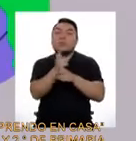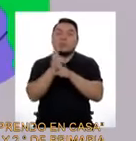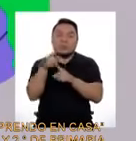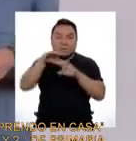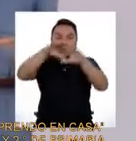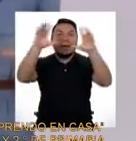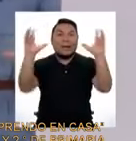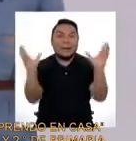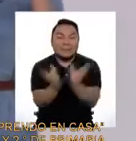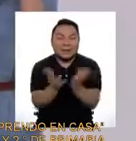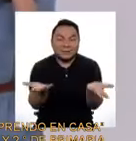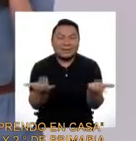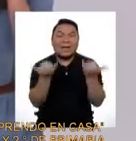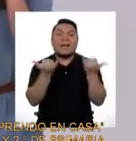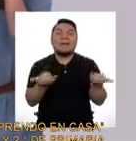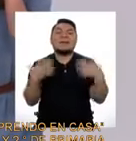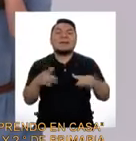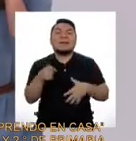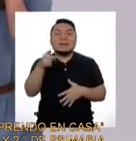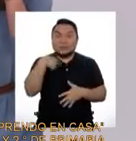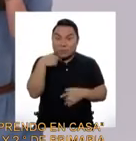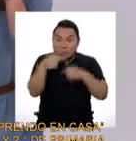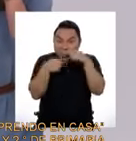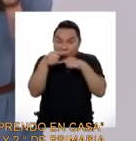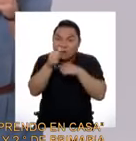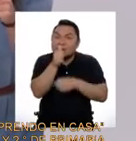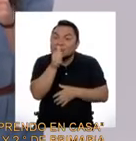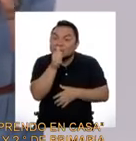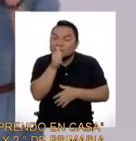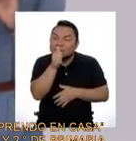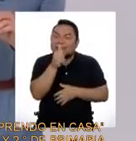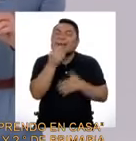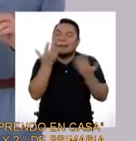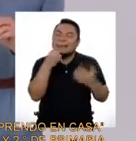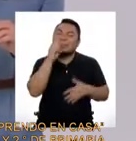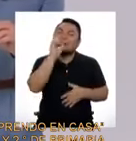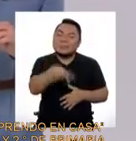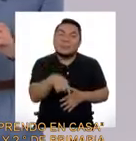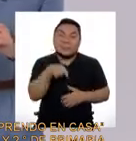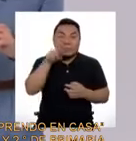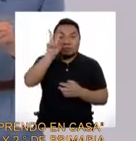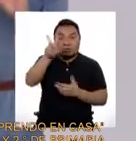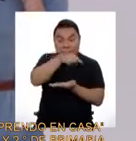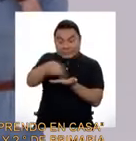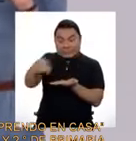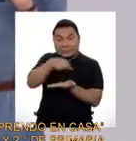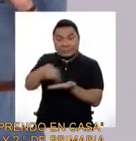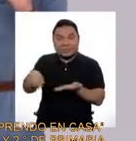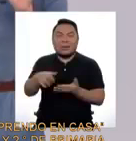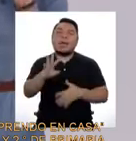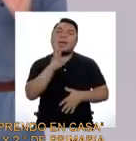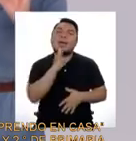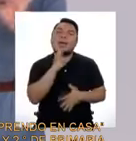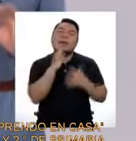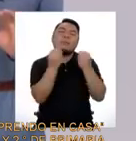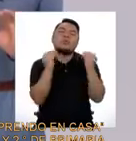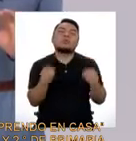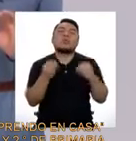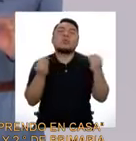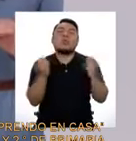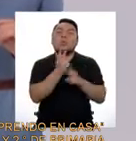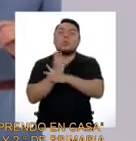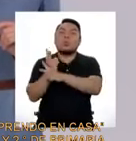nuestro planeta. Ahora, ¿quieren que les cuente un secreto? Aquí va. Estas 2 semanas vamos a hablar mucho sobre cómo cuidar